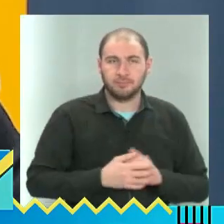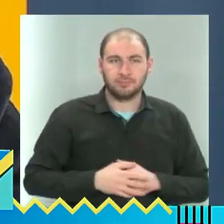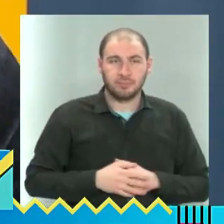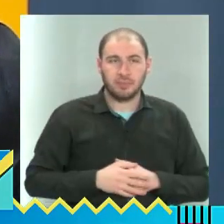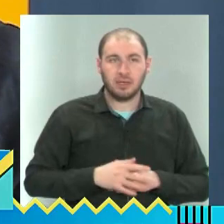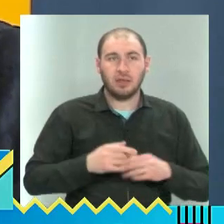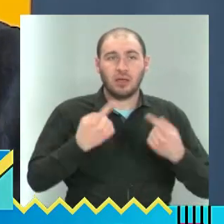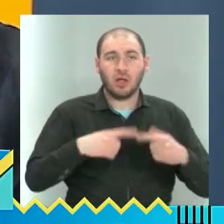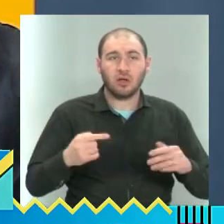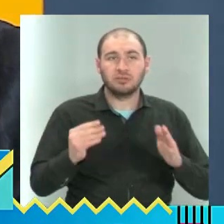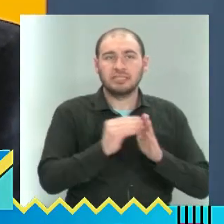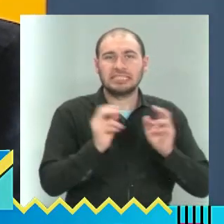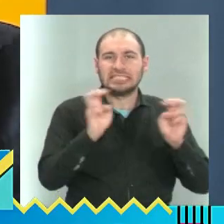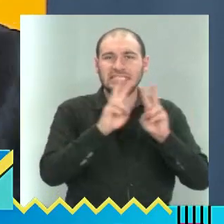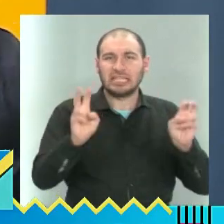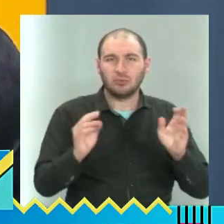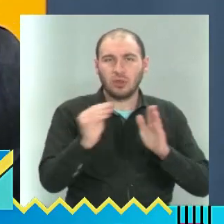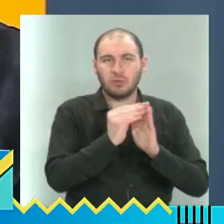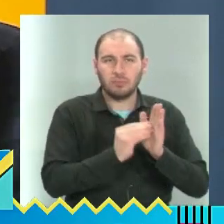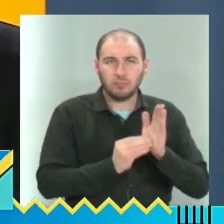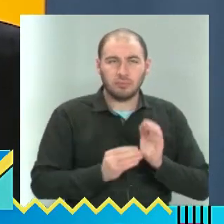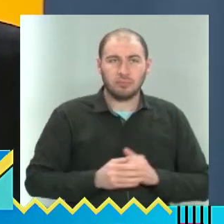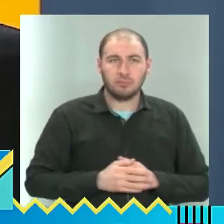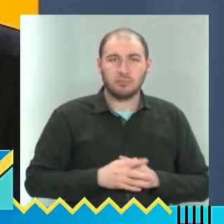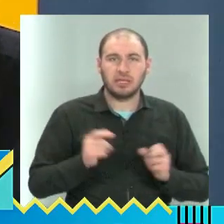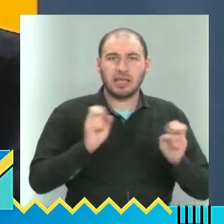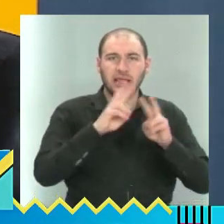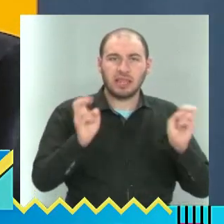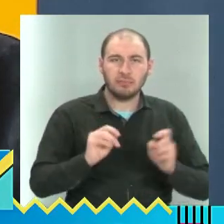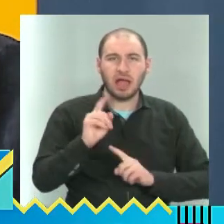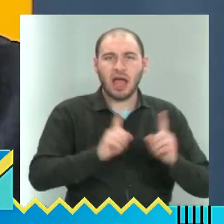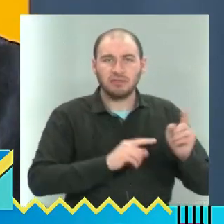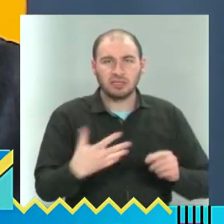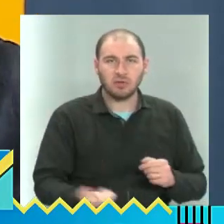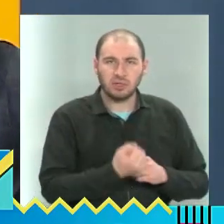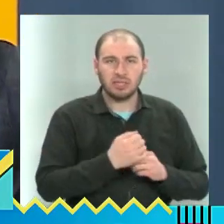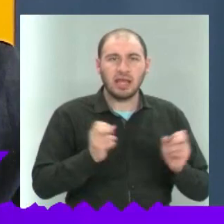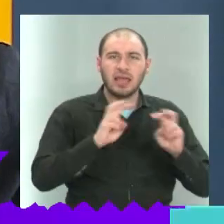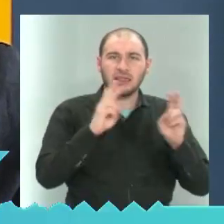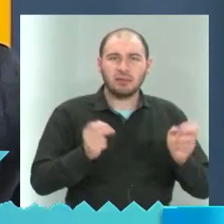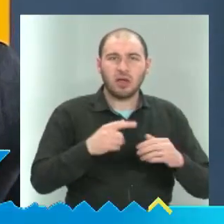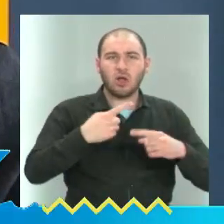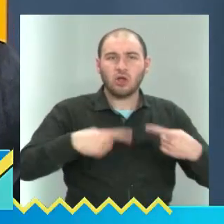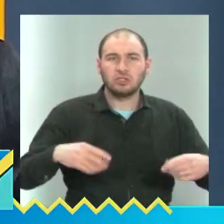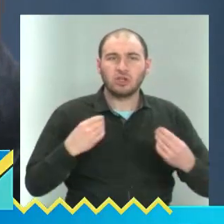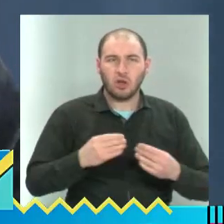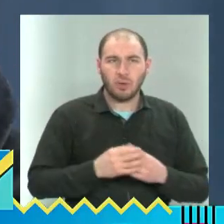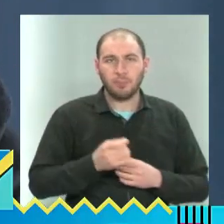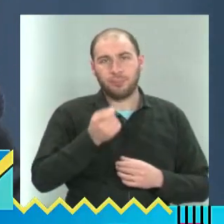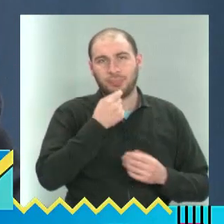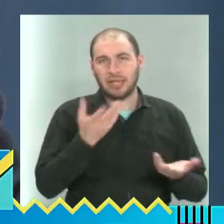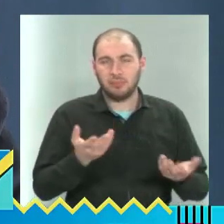los elementos tipificantes del delito, me refiero, digamos, estas cuestiones que por ahí encontramos respecto de las condiciones en las que, por